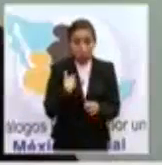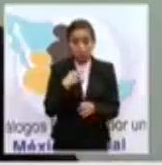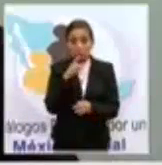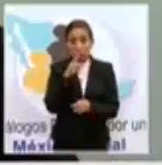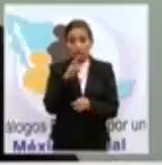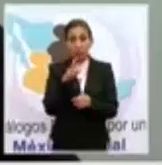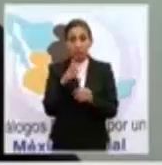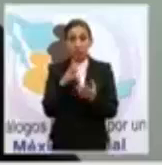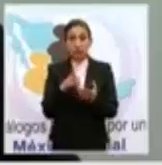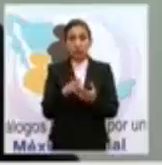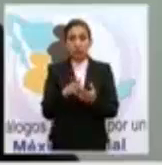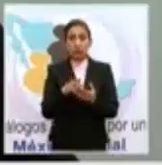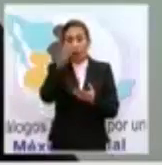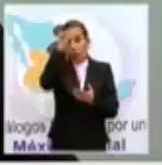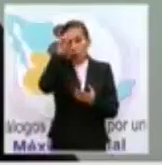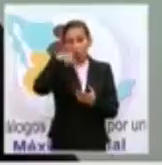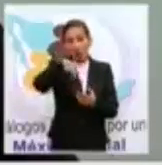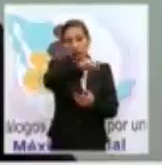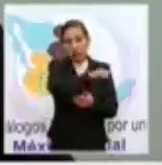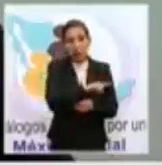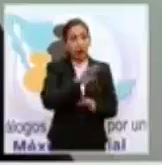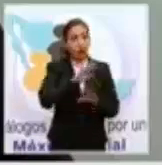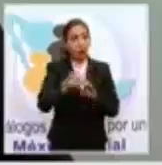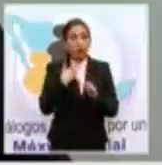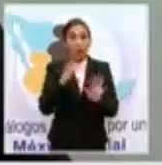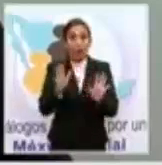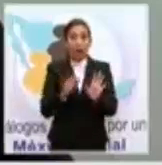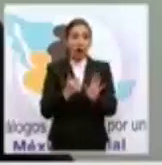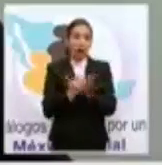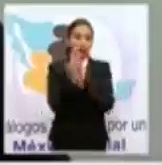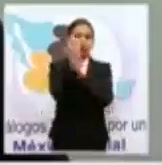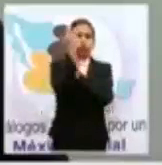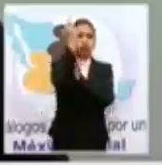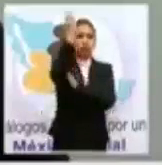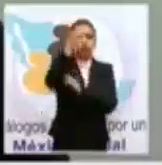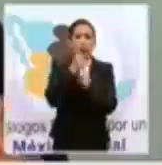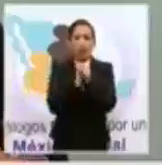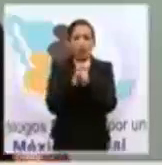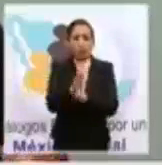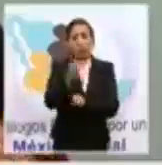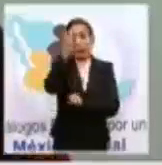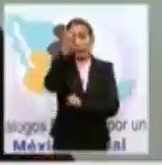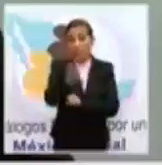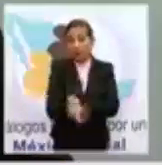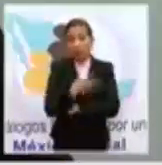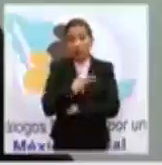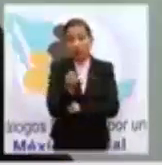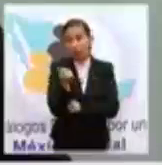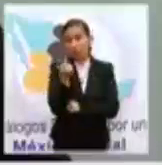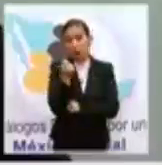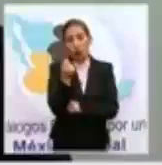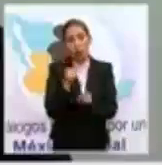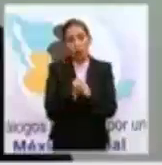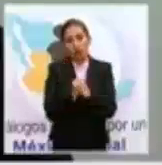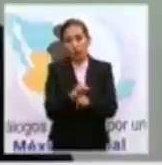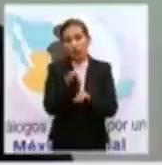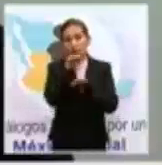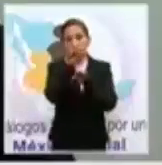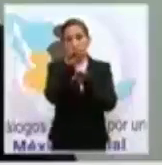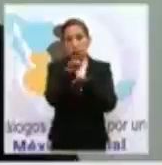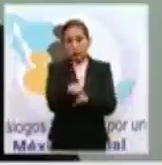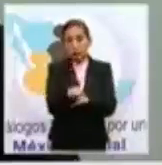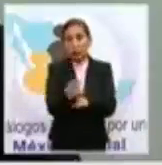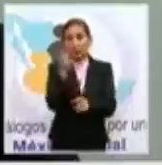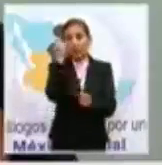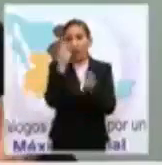desacuerdo profundo con muchos de los que dicen que estamos sobrediagnosticados. La verdad es que tenemos muy poquita información sobre